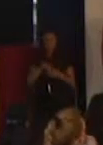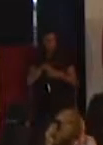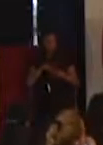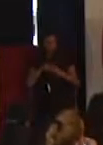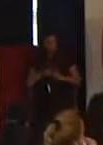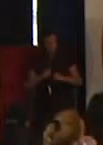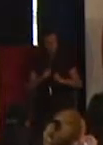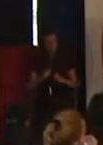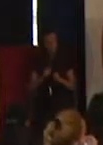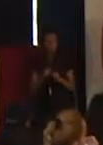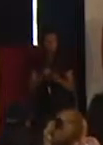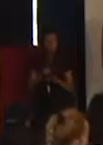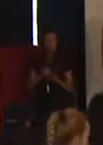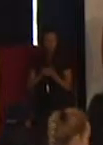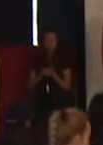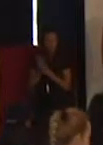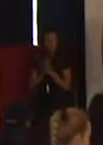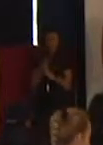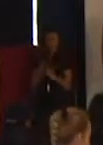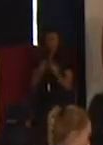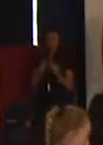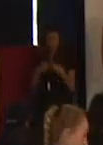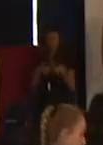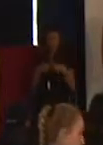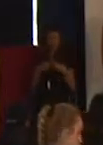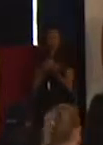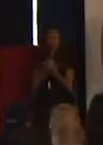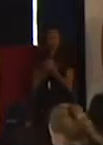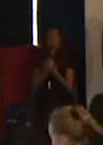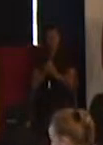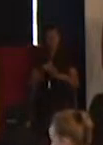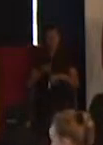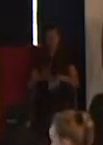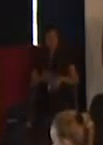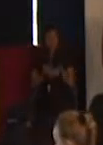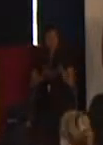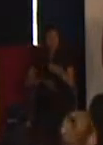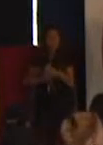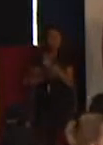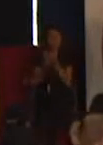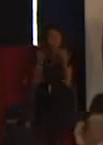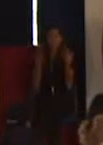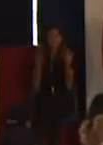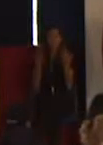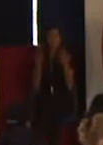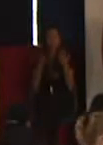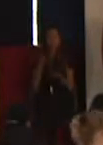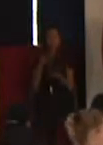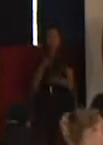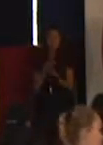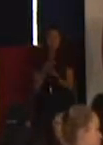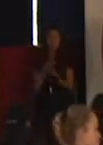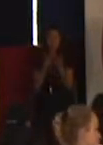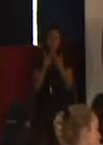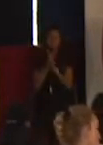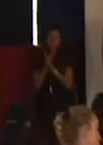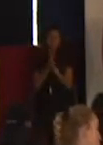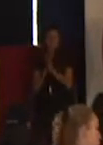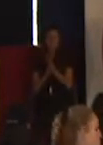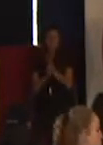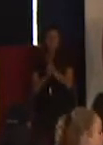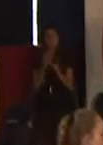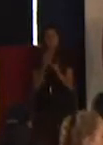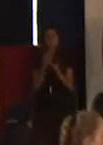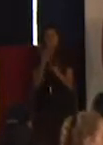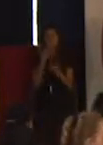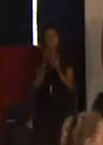de energía. Entonces es eso, el chocolate lo llena uno de energía y lo motiva para salir adelante. Entonces pues por eso me como el